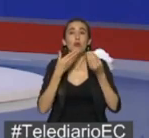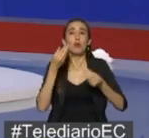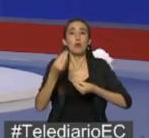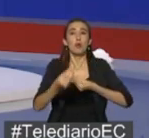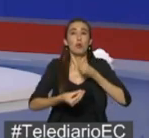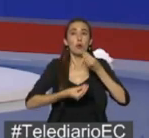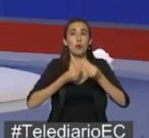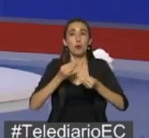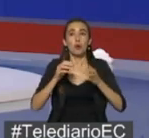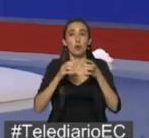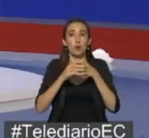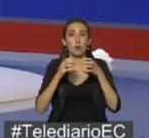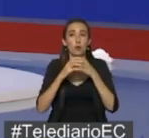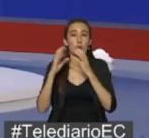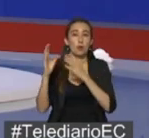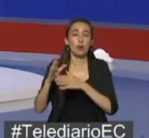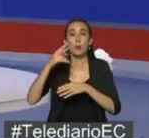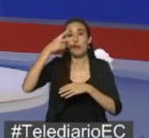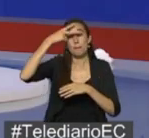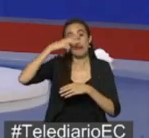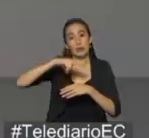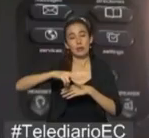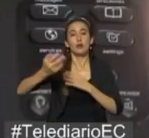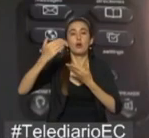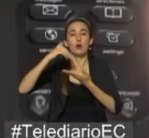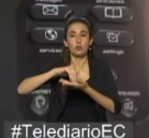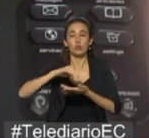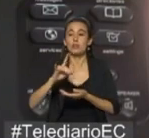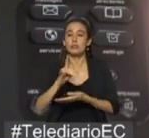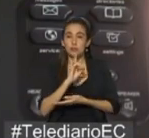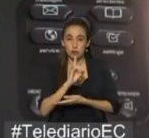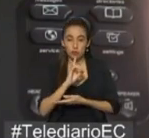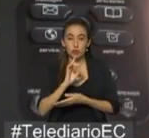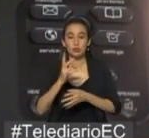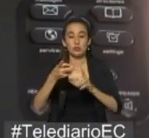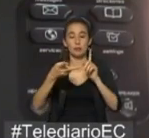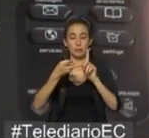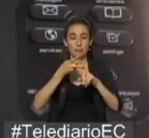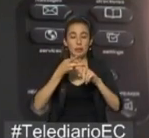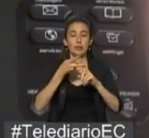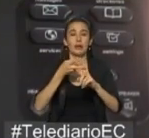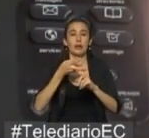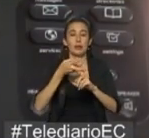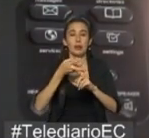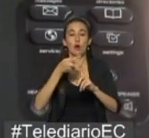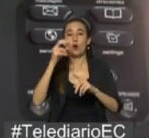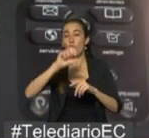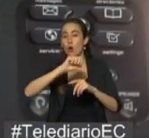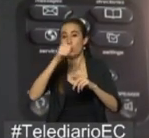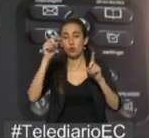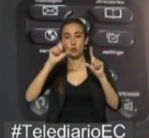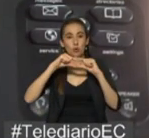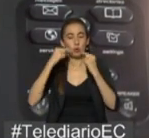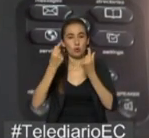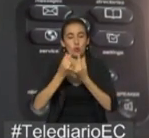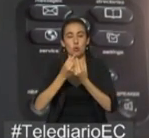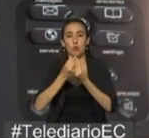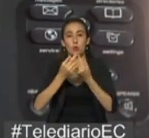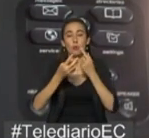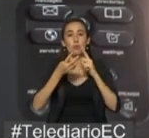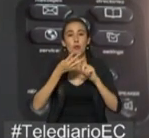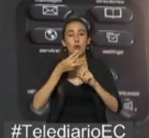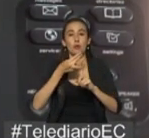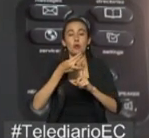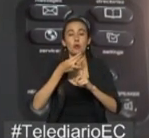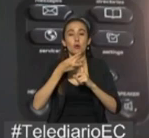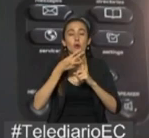un nuevo grupo que está llegando desde México, desde los Estados Unidos también está viniendo otro grupo,